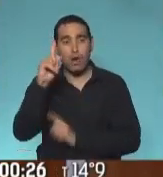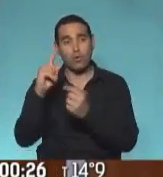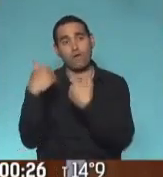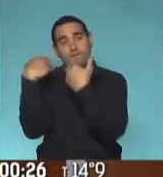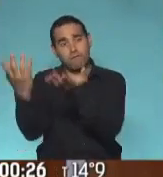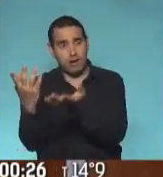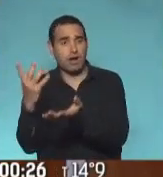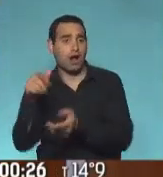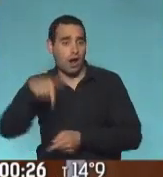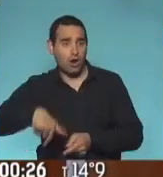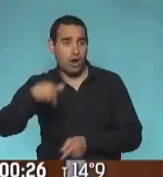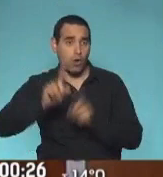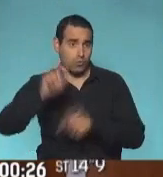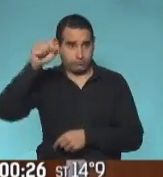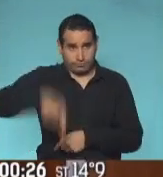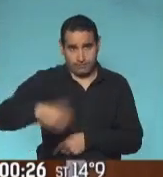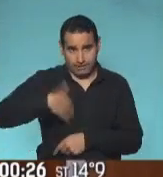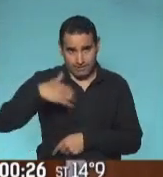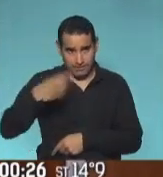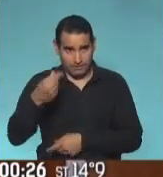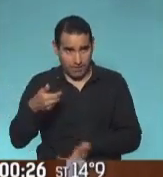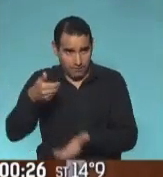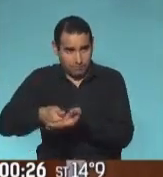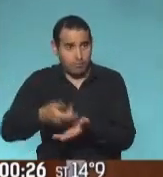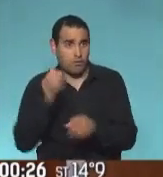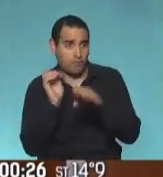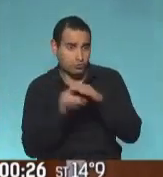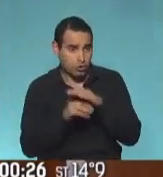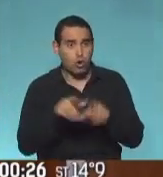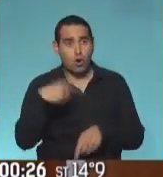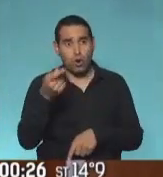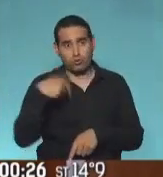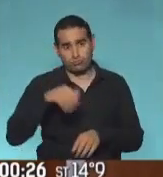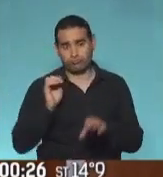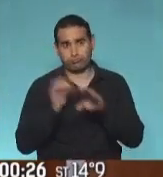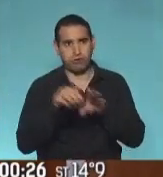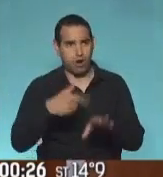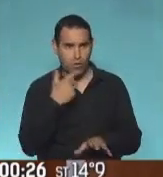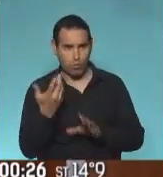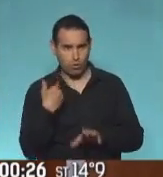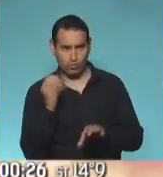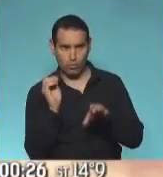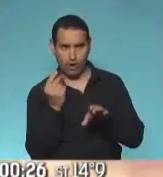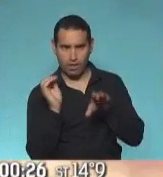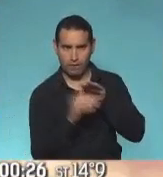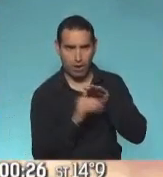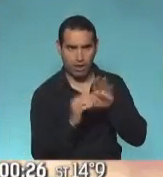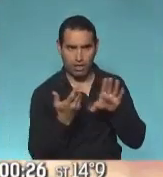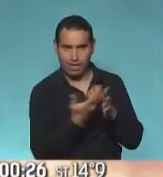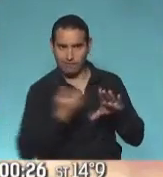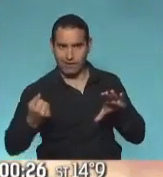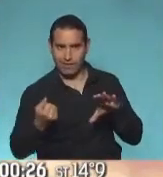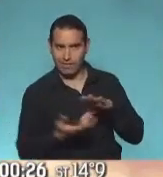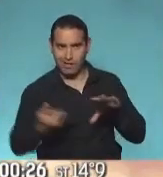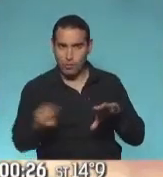el depositante local, el depositante que invirtió en un fondo común de inversión y hoy tiene una incertidumbre sobre esos fondos porque no los puede rescatar hasta que